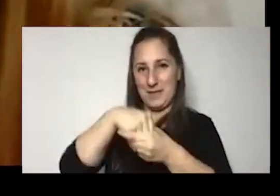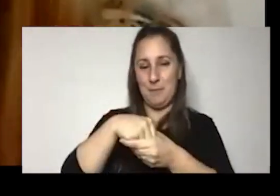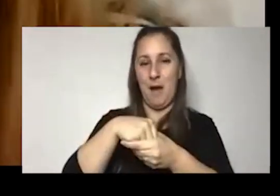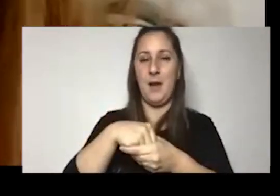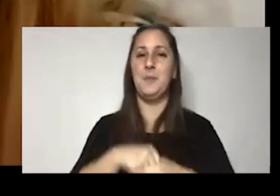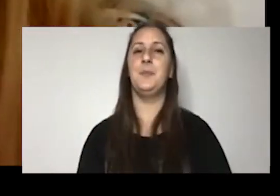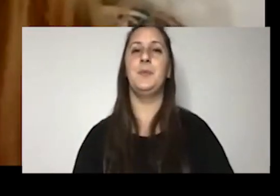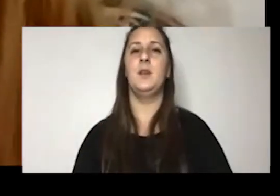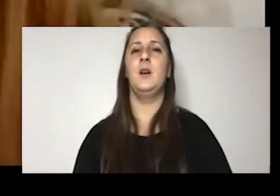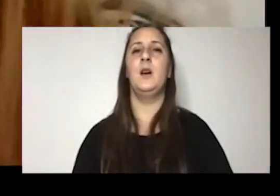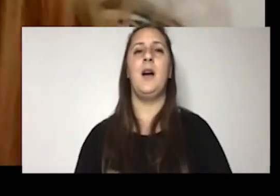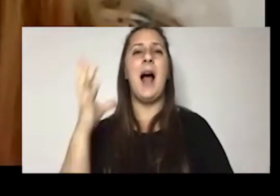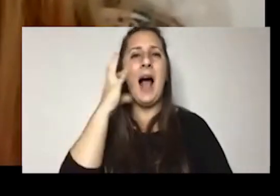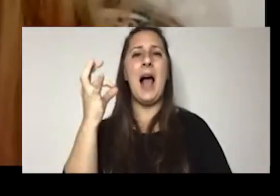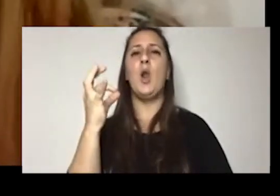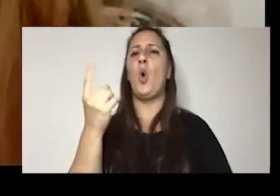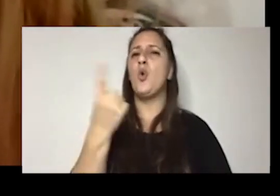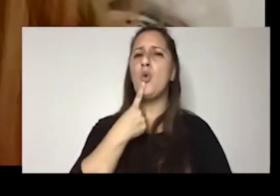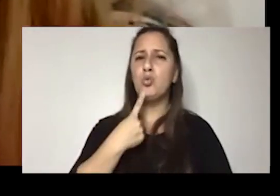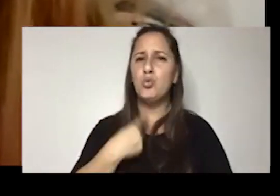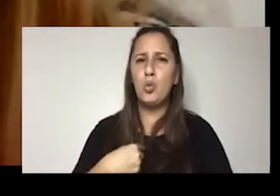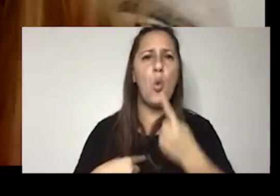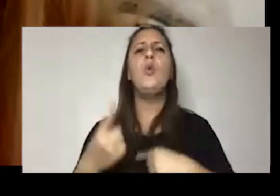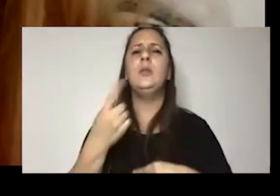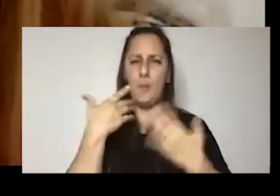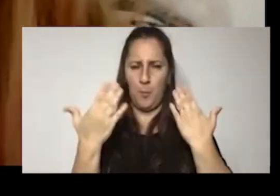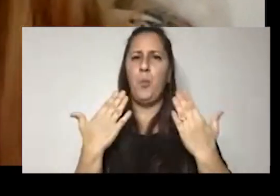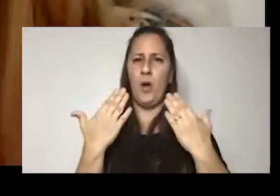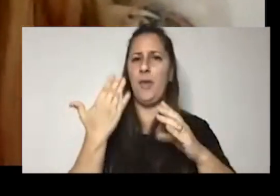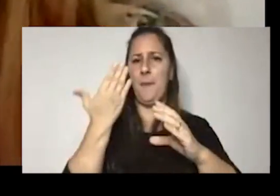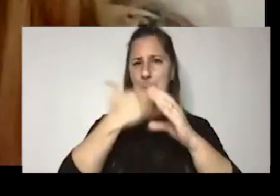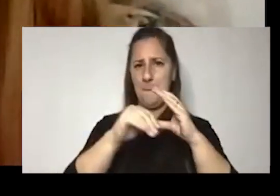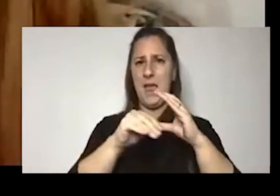quieran consultar, también lo pueden hacer en el correo que le pasó a Agustina,